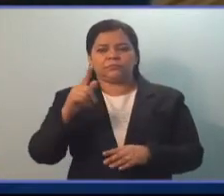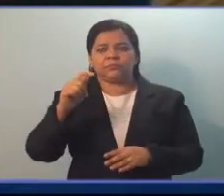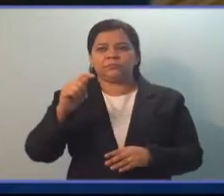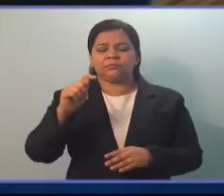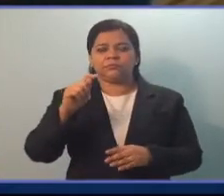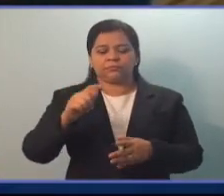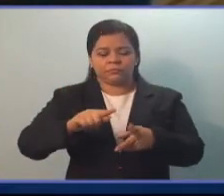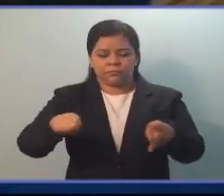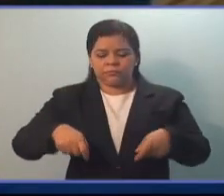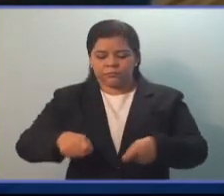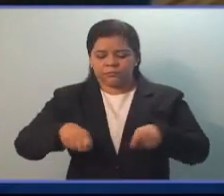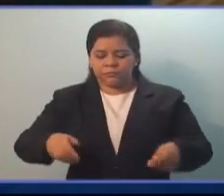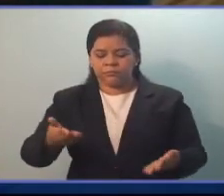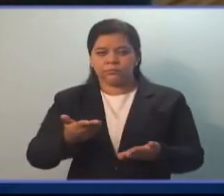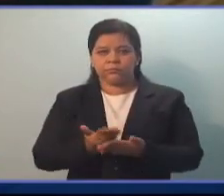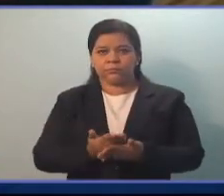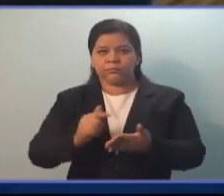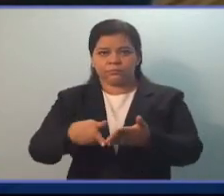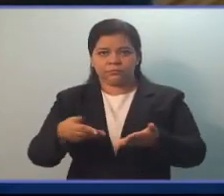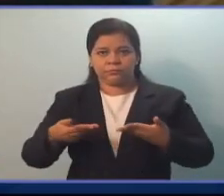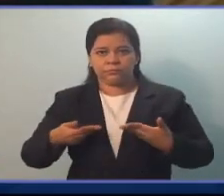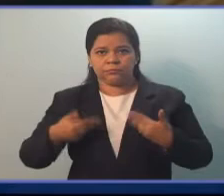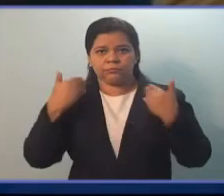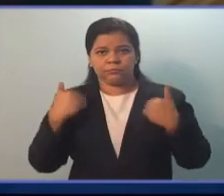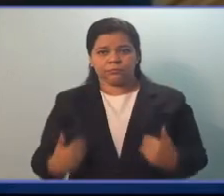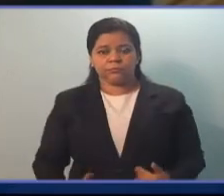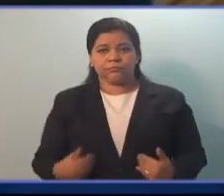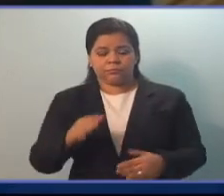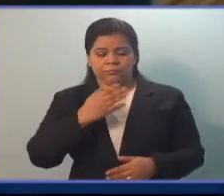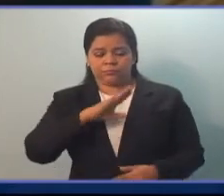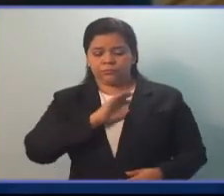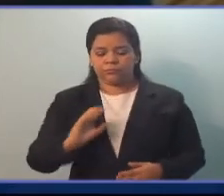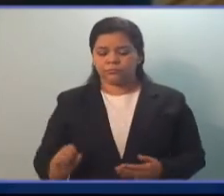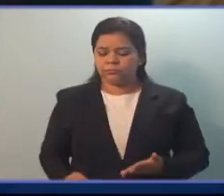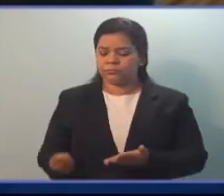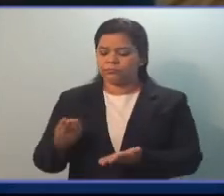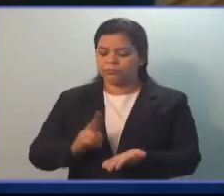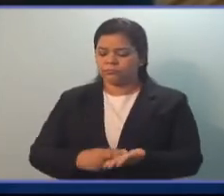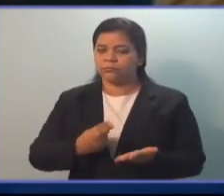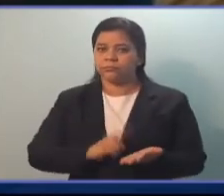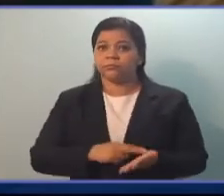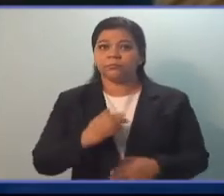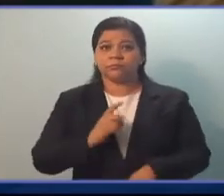humanos ratificados por El Salvador al momento de resolver un proceso de amparo?